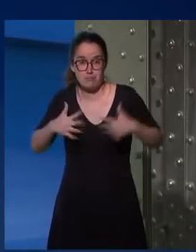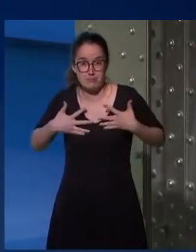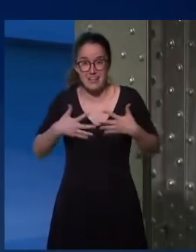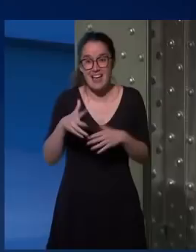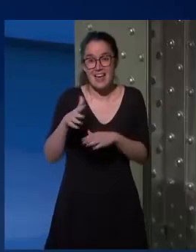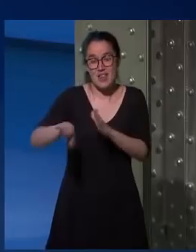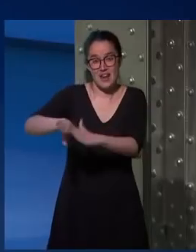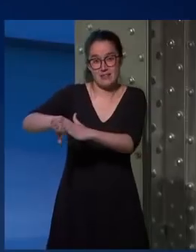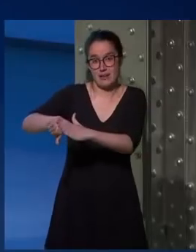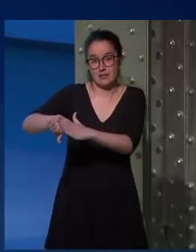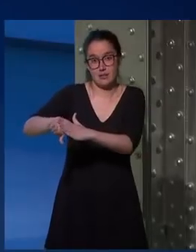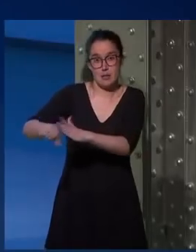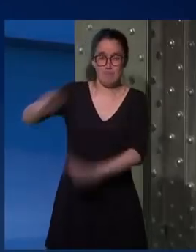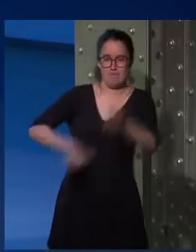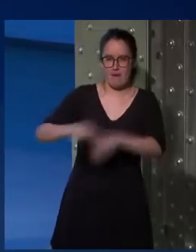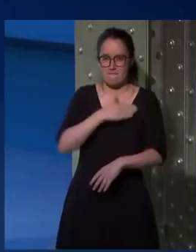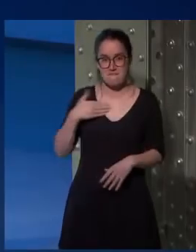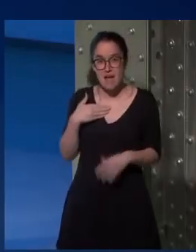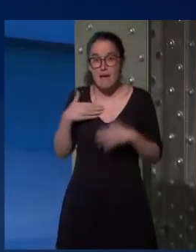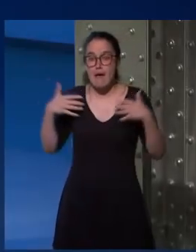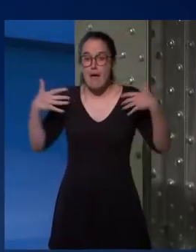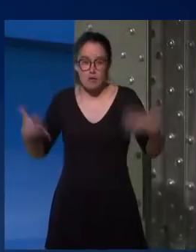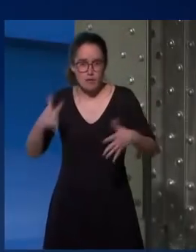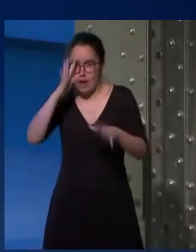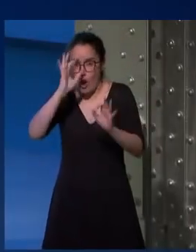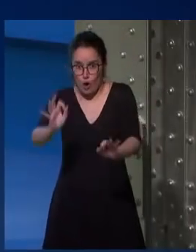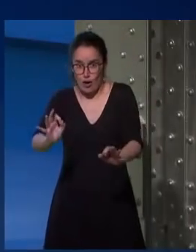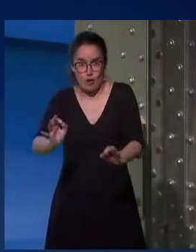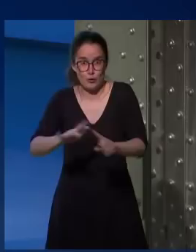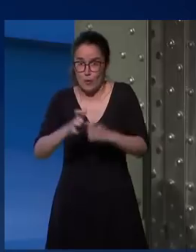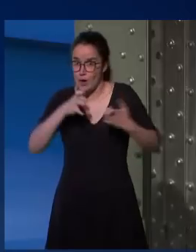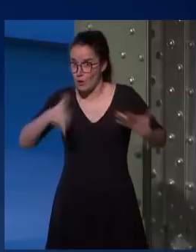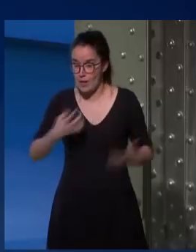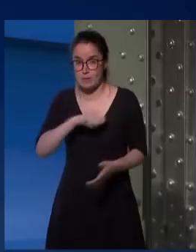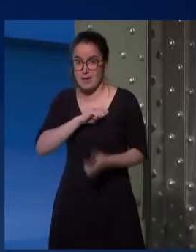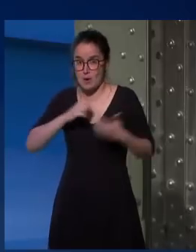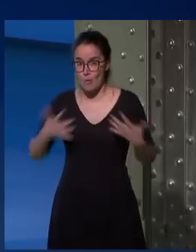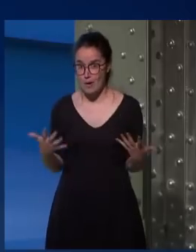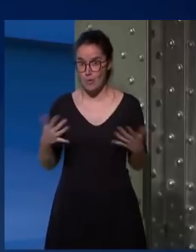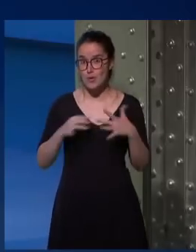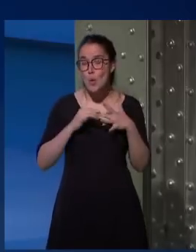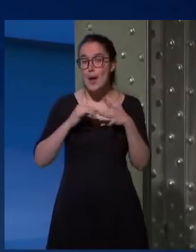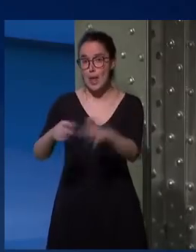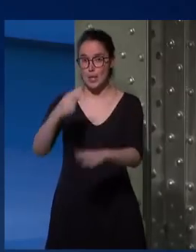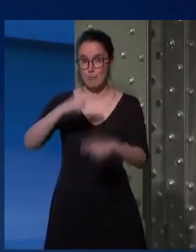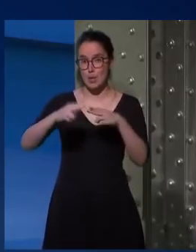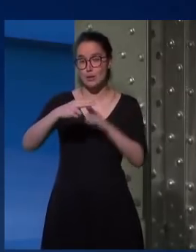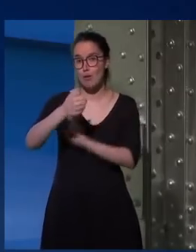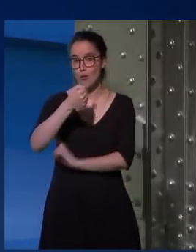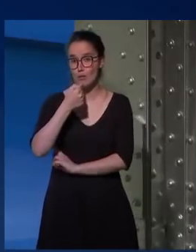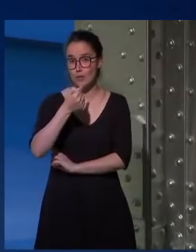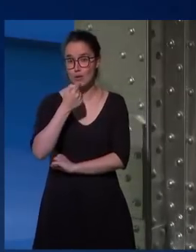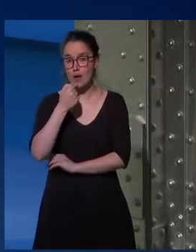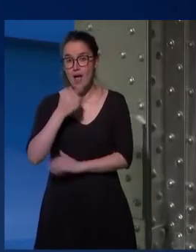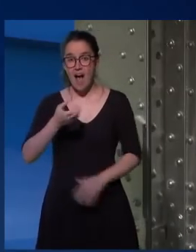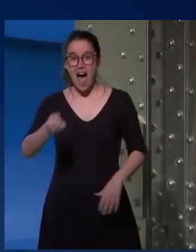las derechas y se lo quieren cargar. Entonces, es evidente lo que está pasando en estos momentos. Cuando un líder político te dice el